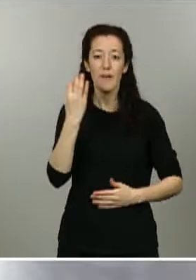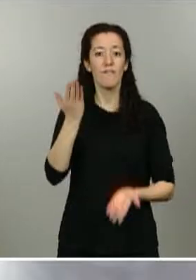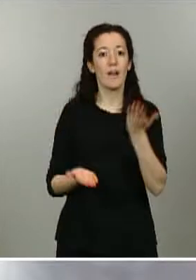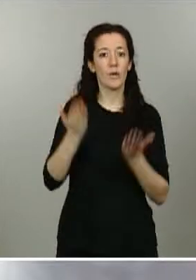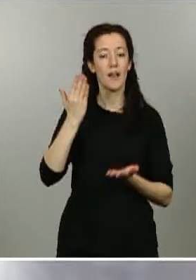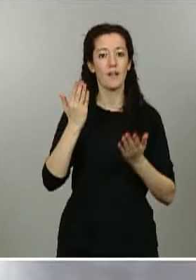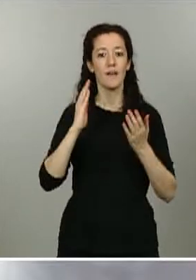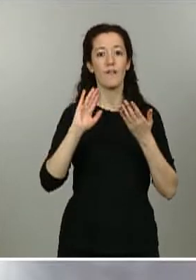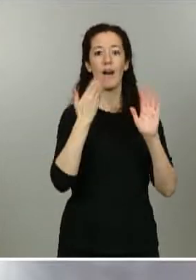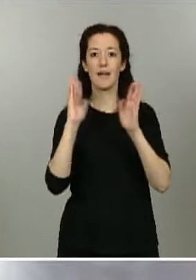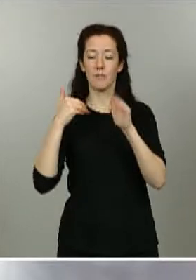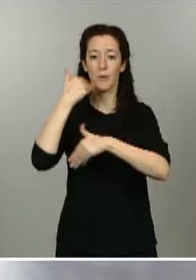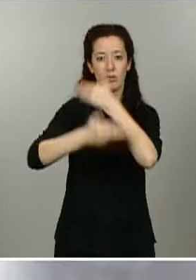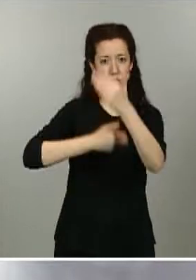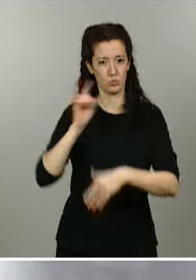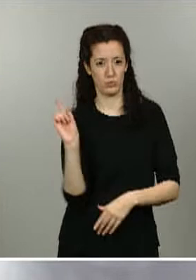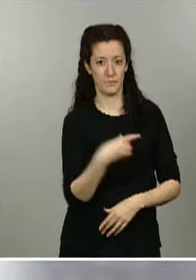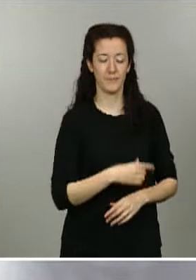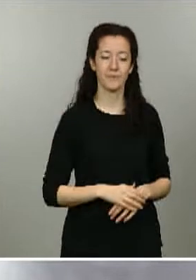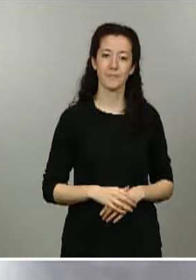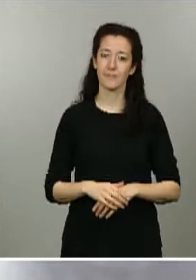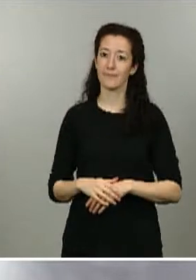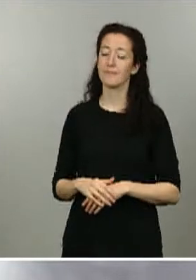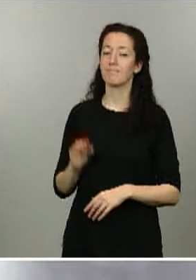Daily Telegraph le pregunta: hoy leemos en El País que el número de